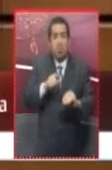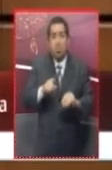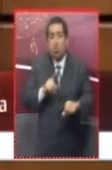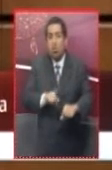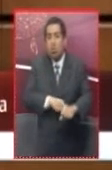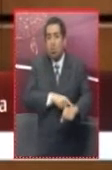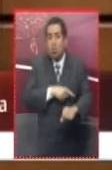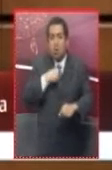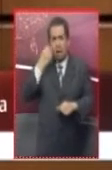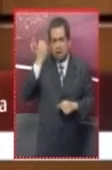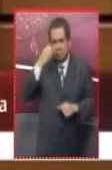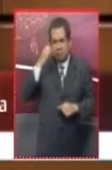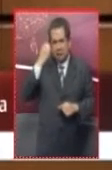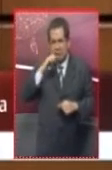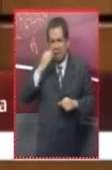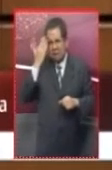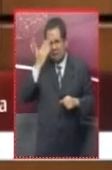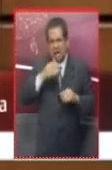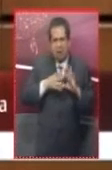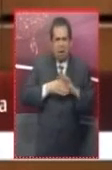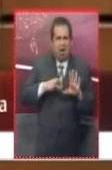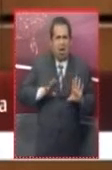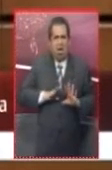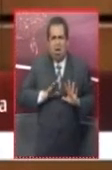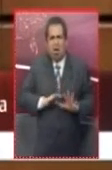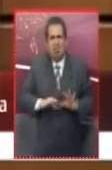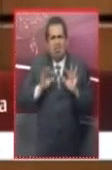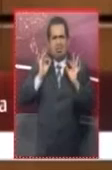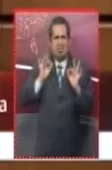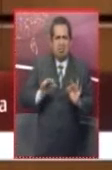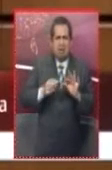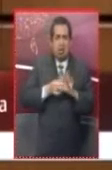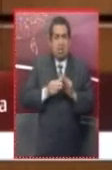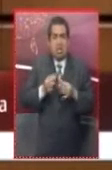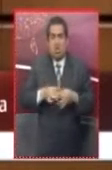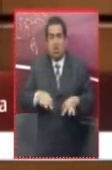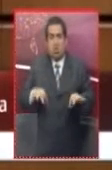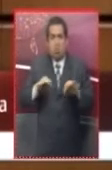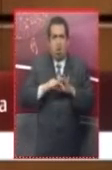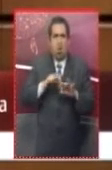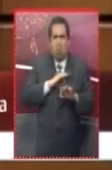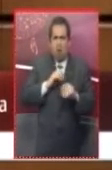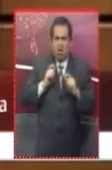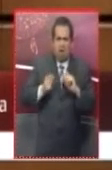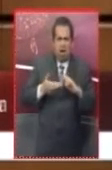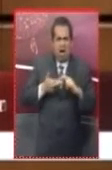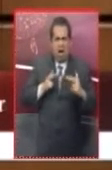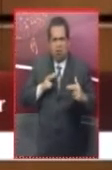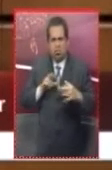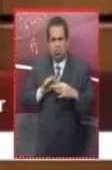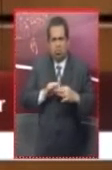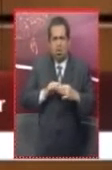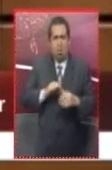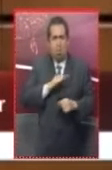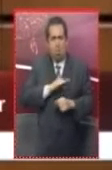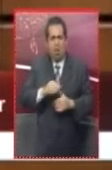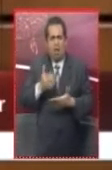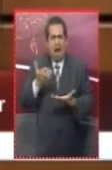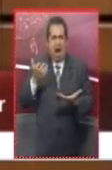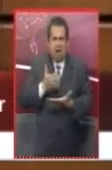virtud de que su trayectoria y experiencia lo colocan como una persona idónea para llevar a cabo